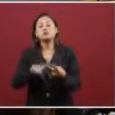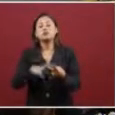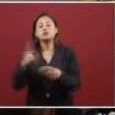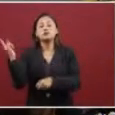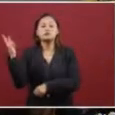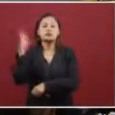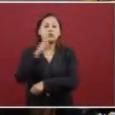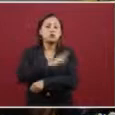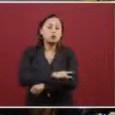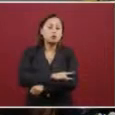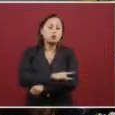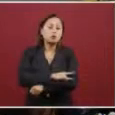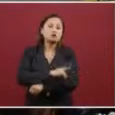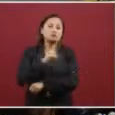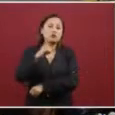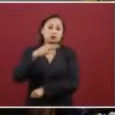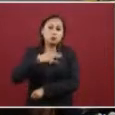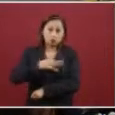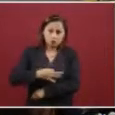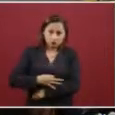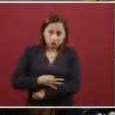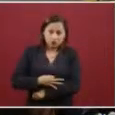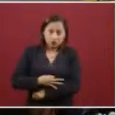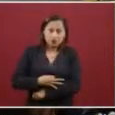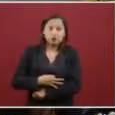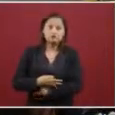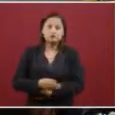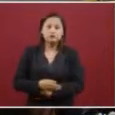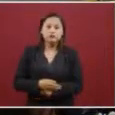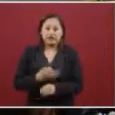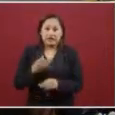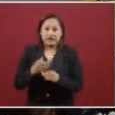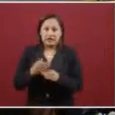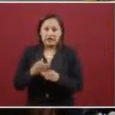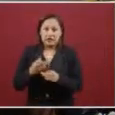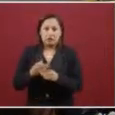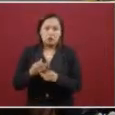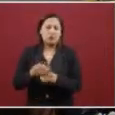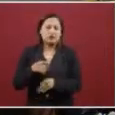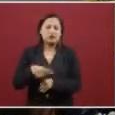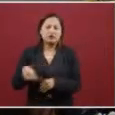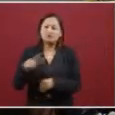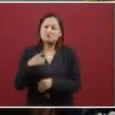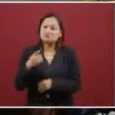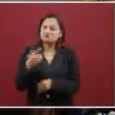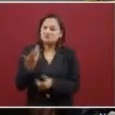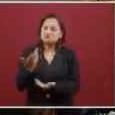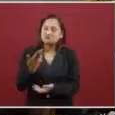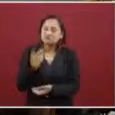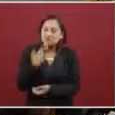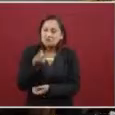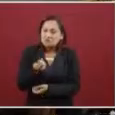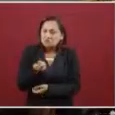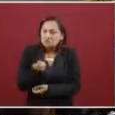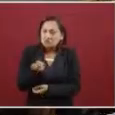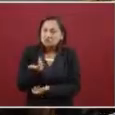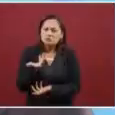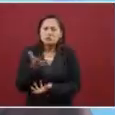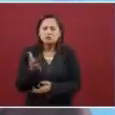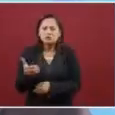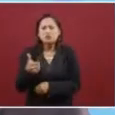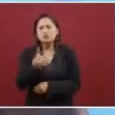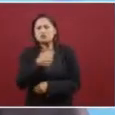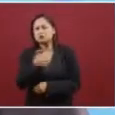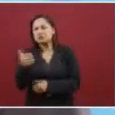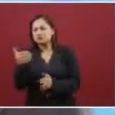toluca que hoy está subutilizado es un aeropuerto que hoy está manejando 600 mil